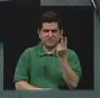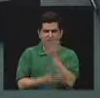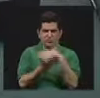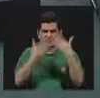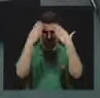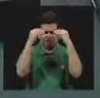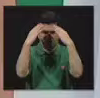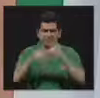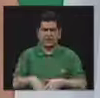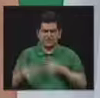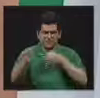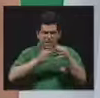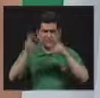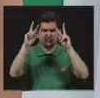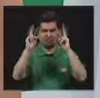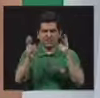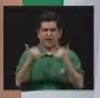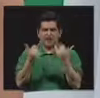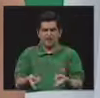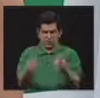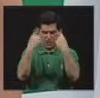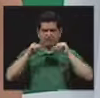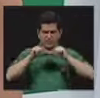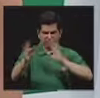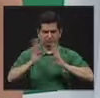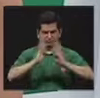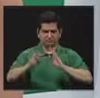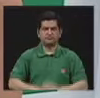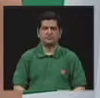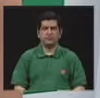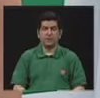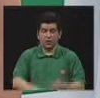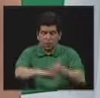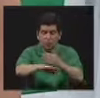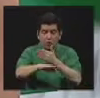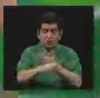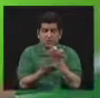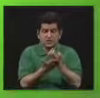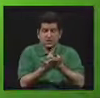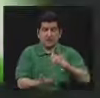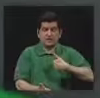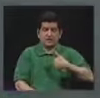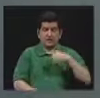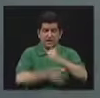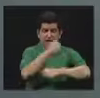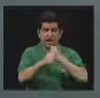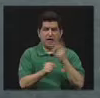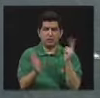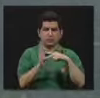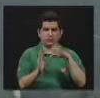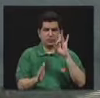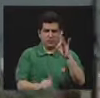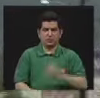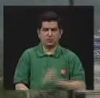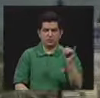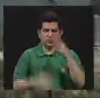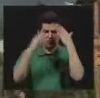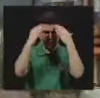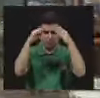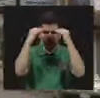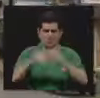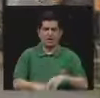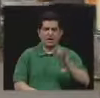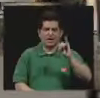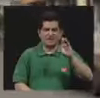hacer una pausa para ver la segunda parte del reportaje, donde ampliamos sobre este tema y volvemos para seguir conversando. El crecimiento económico que se vivía en el